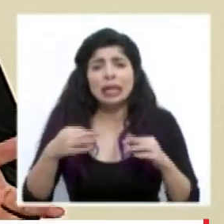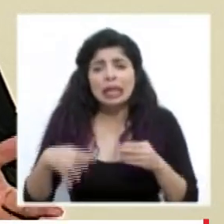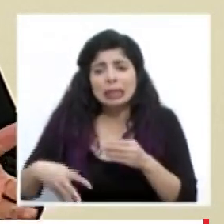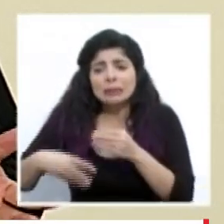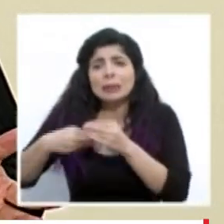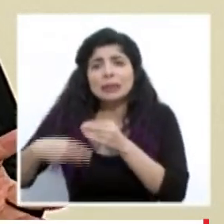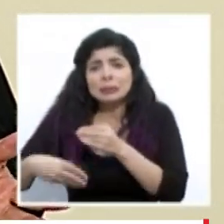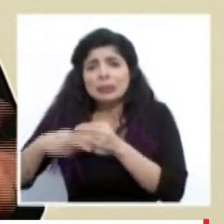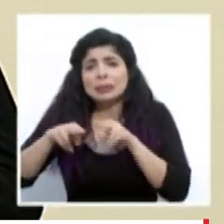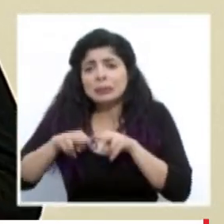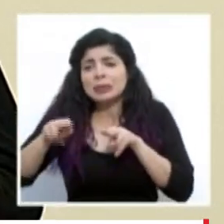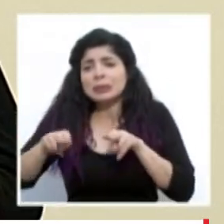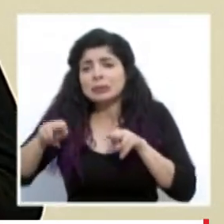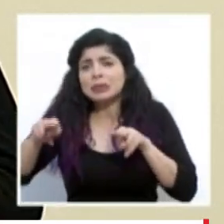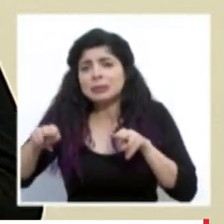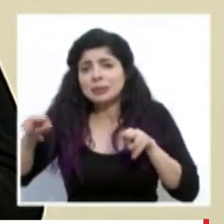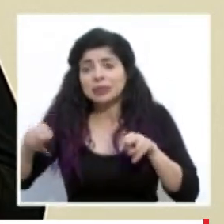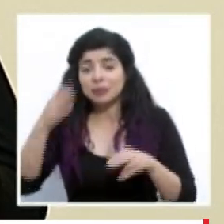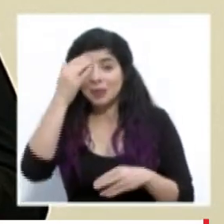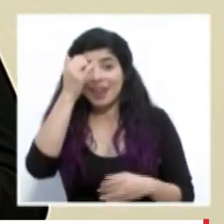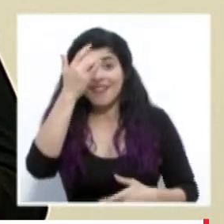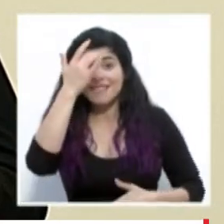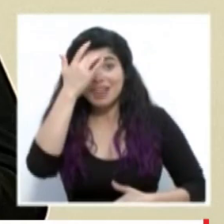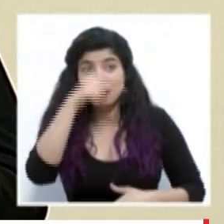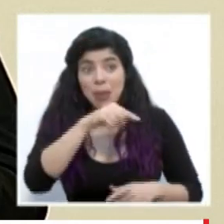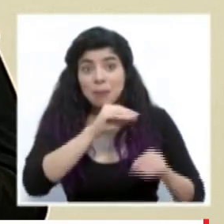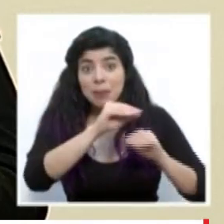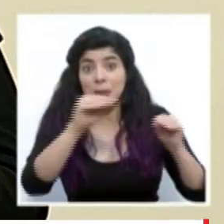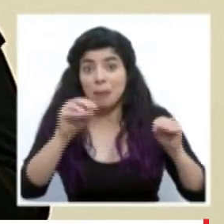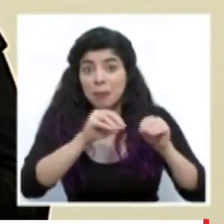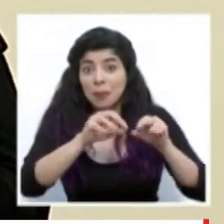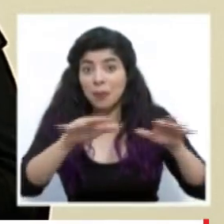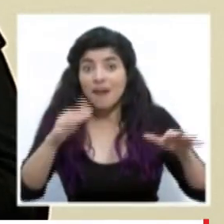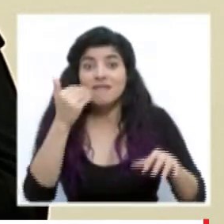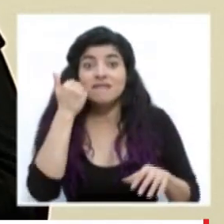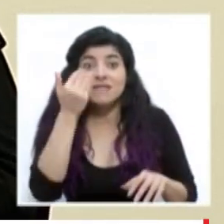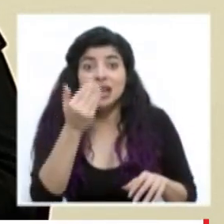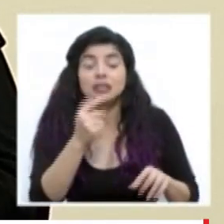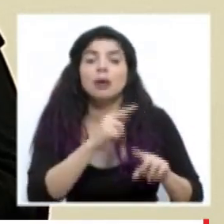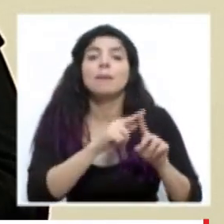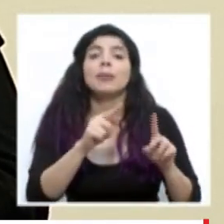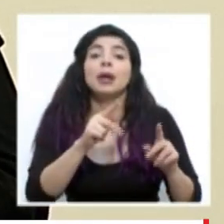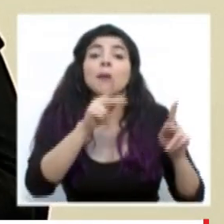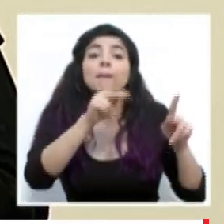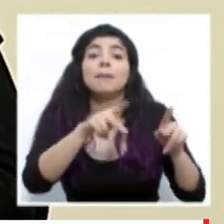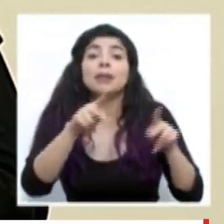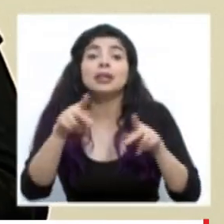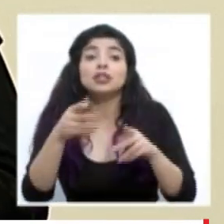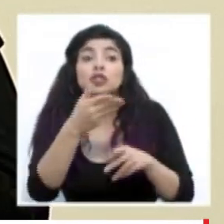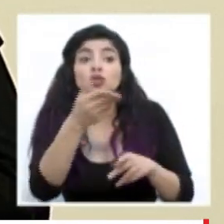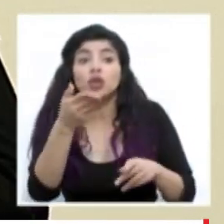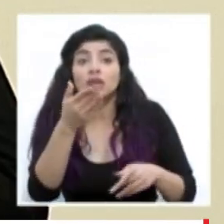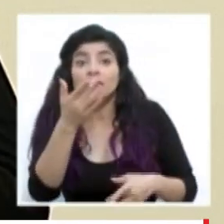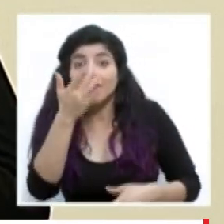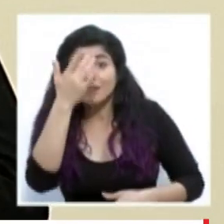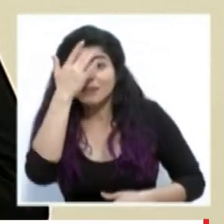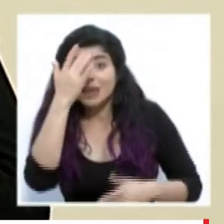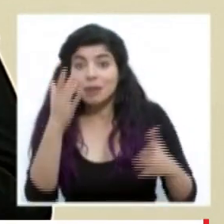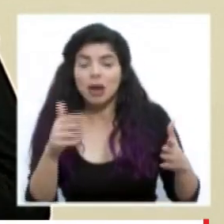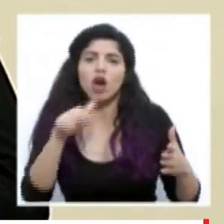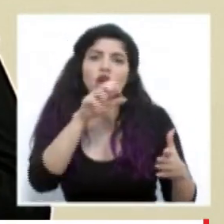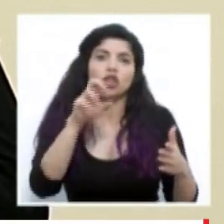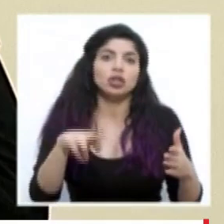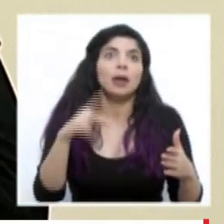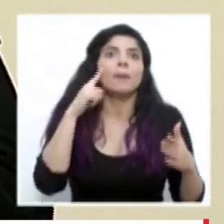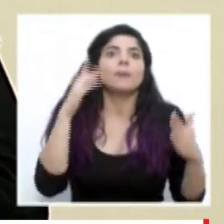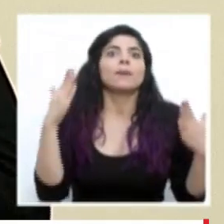puede, porque esta enfermedad, aparte de que es muy contagiosa, en un porcentaje de la población que es enferma, que aquí en Costa